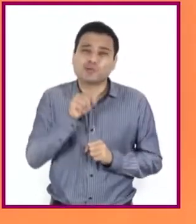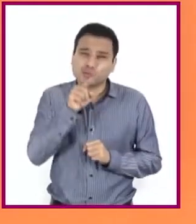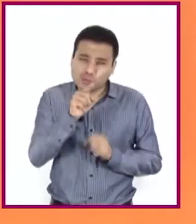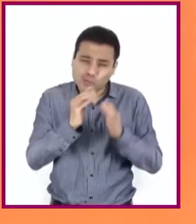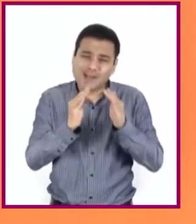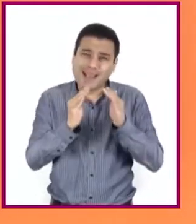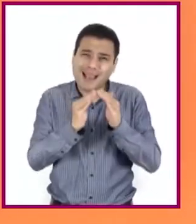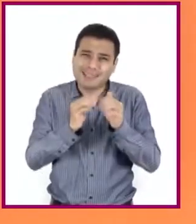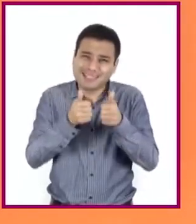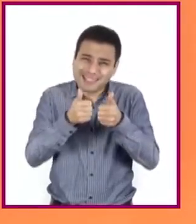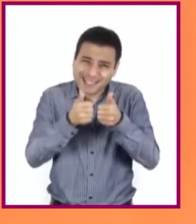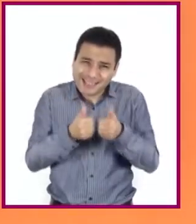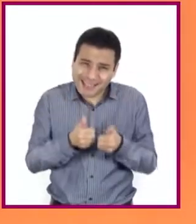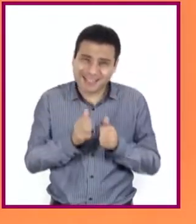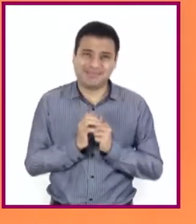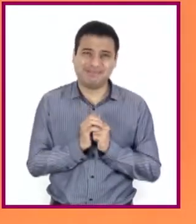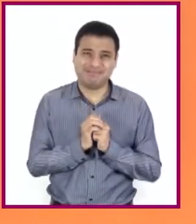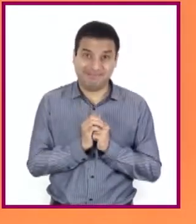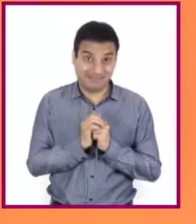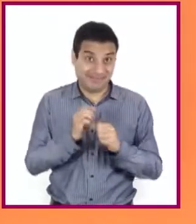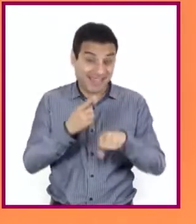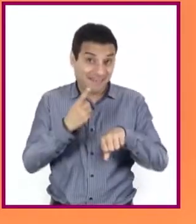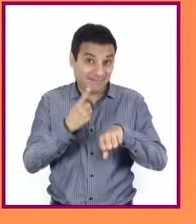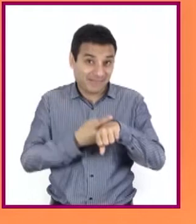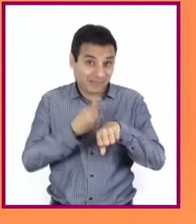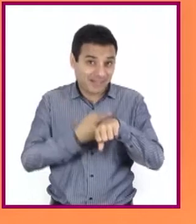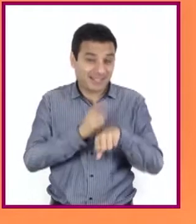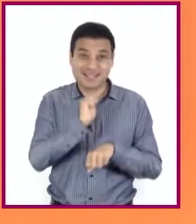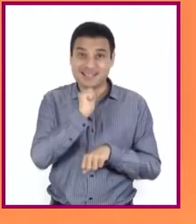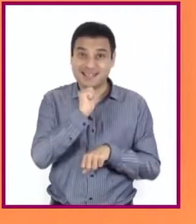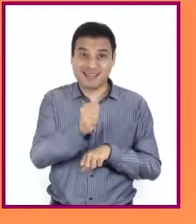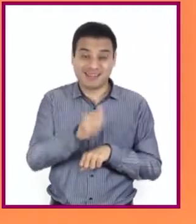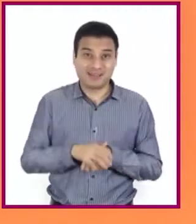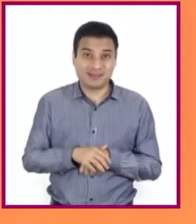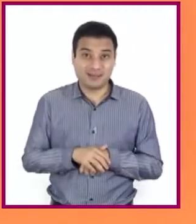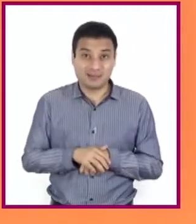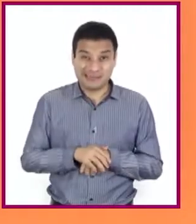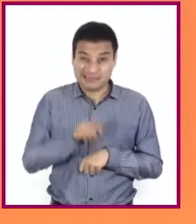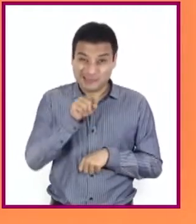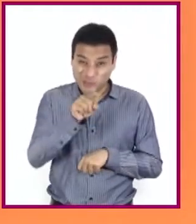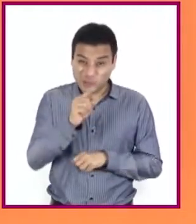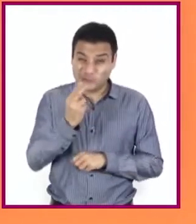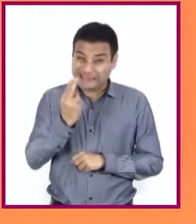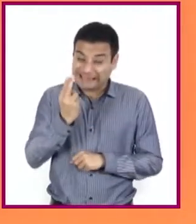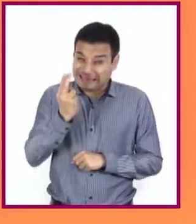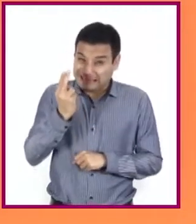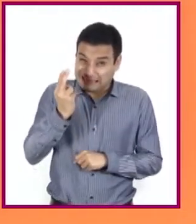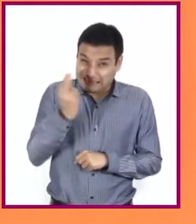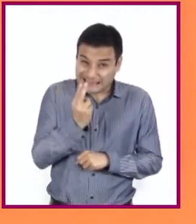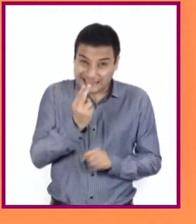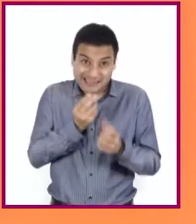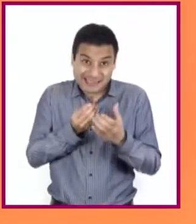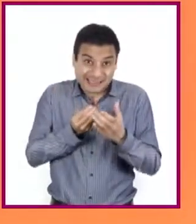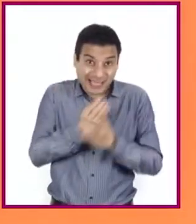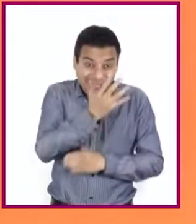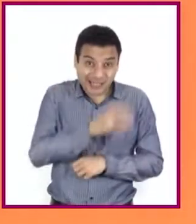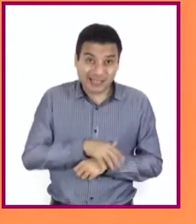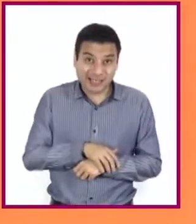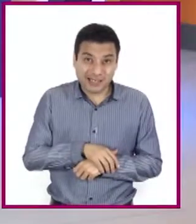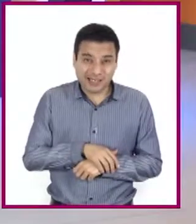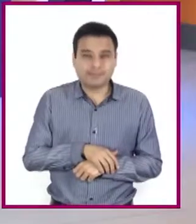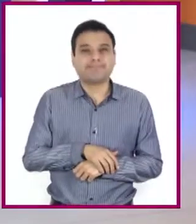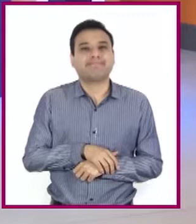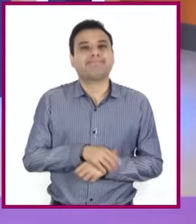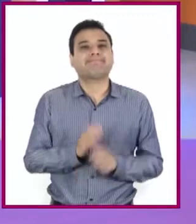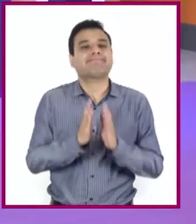casa para evitar la cadena de contagios. Y si no es posible y es necesario salir a actividades esenciales, no